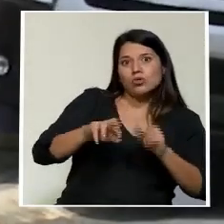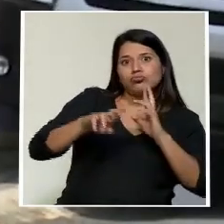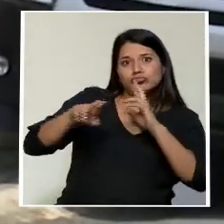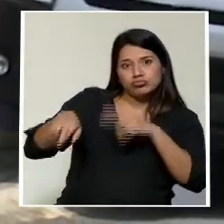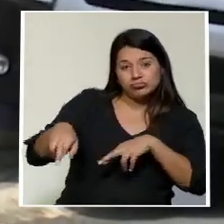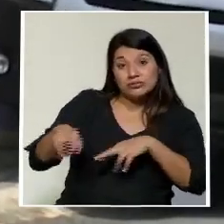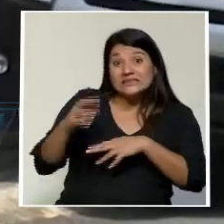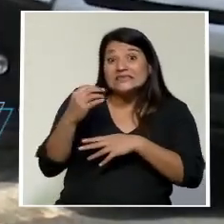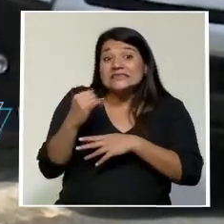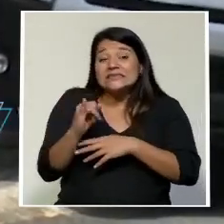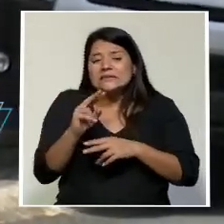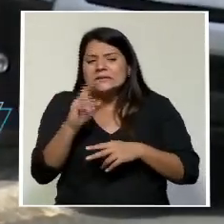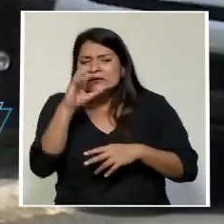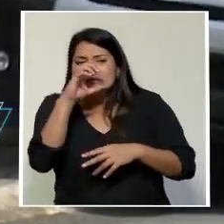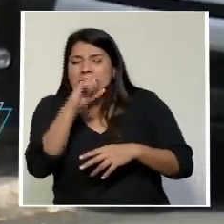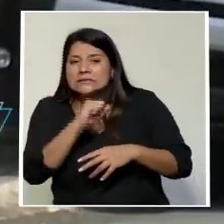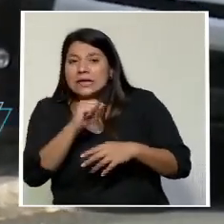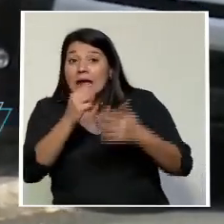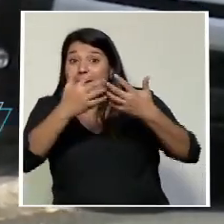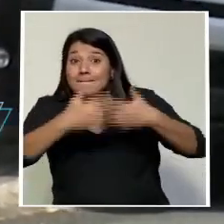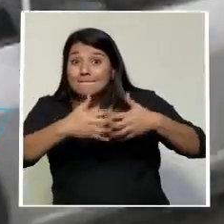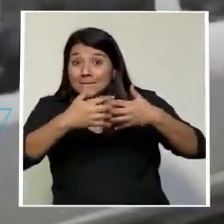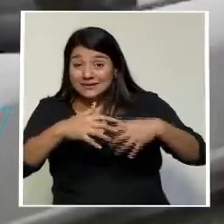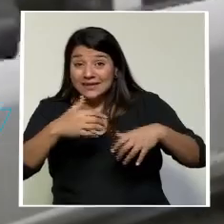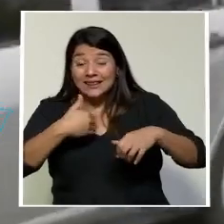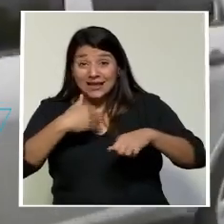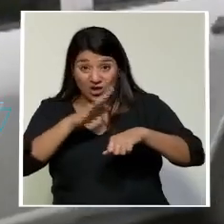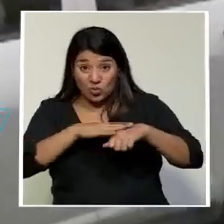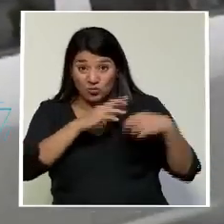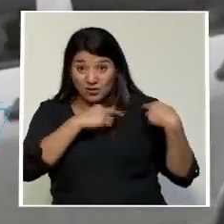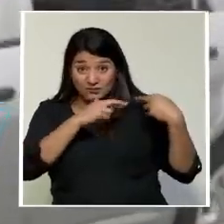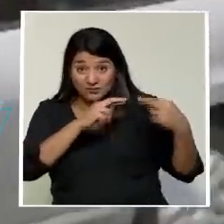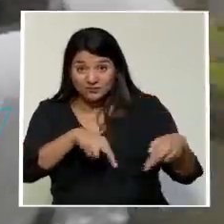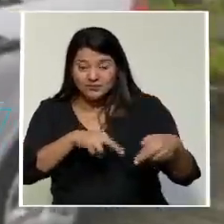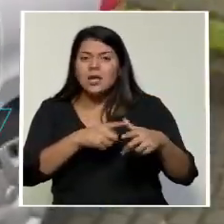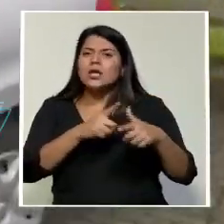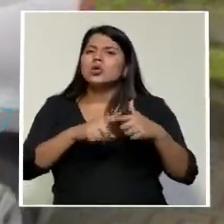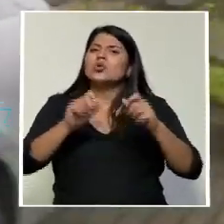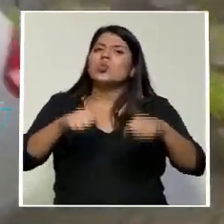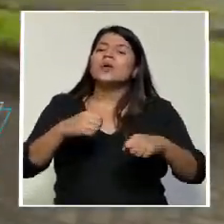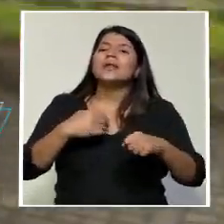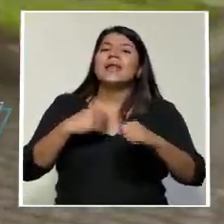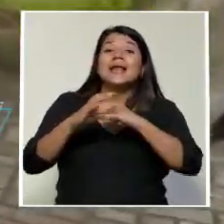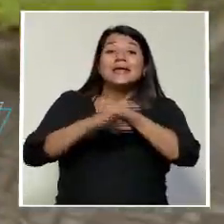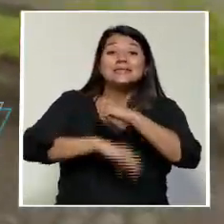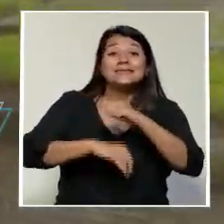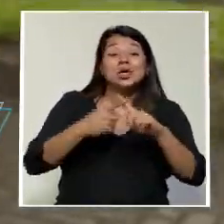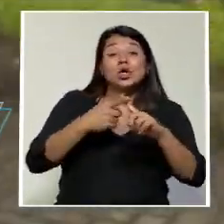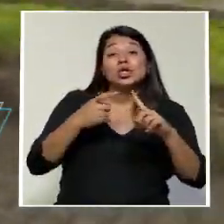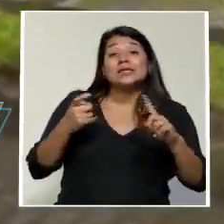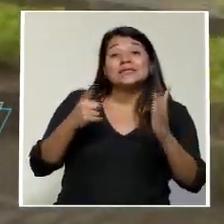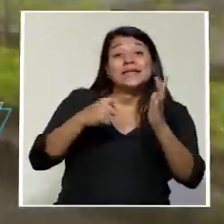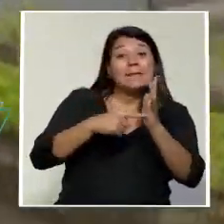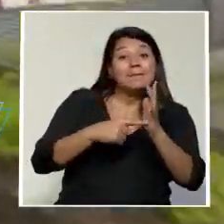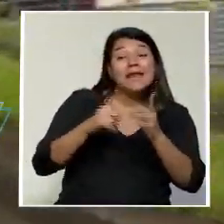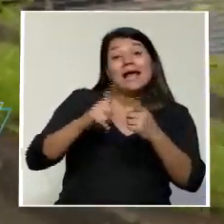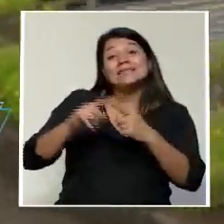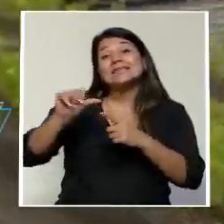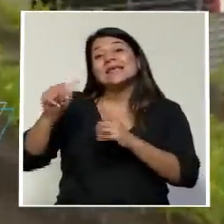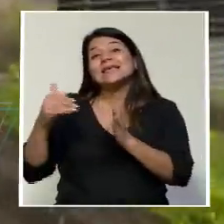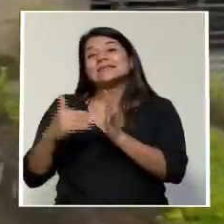encontrarse culpable, una empresa con esta norma se exponen a sanciones como multa de 1.000 hasta 10.000 salarios base,